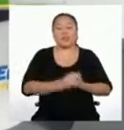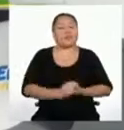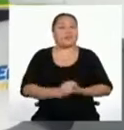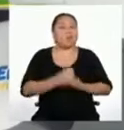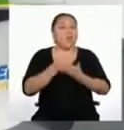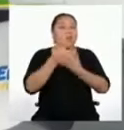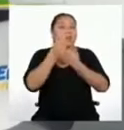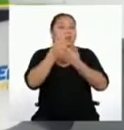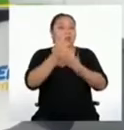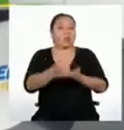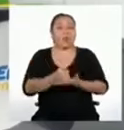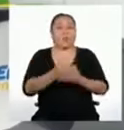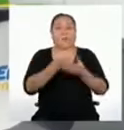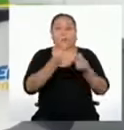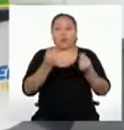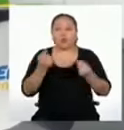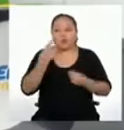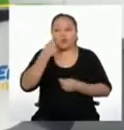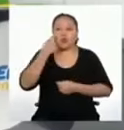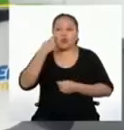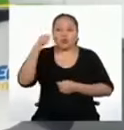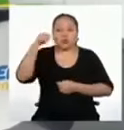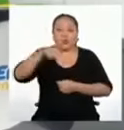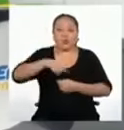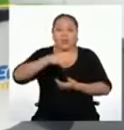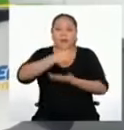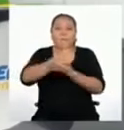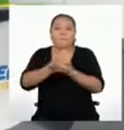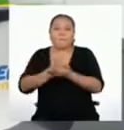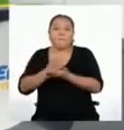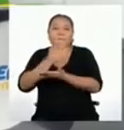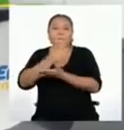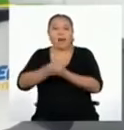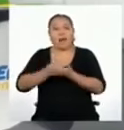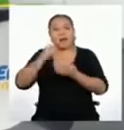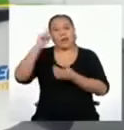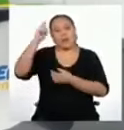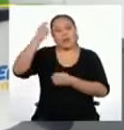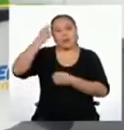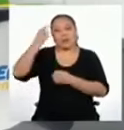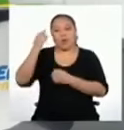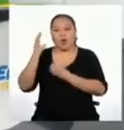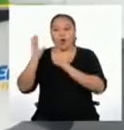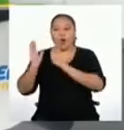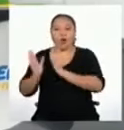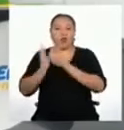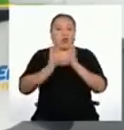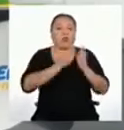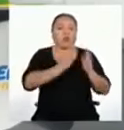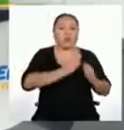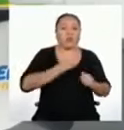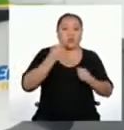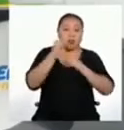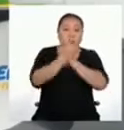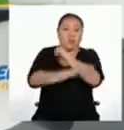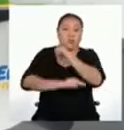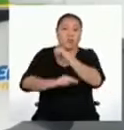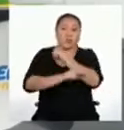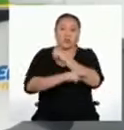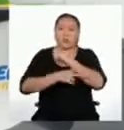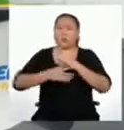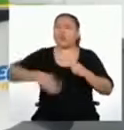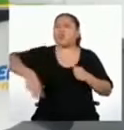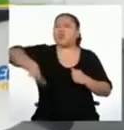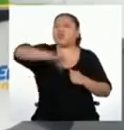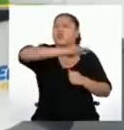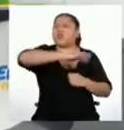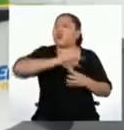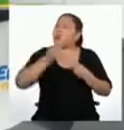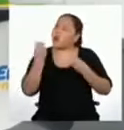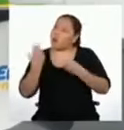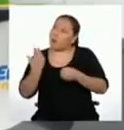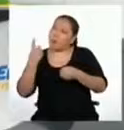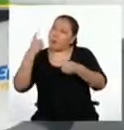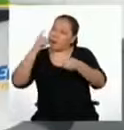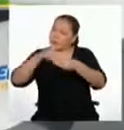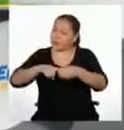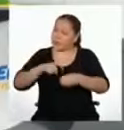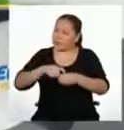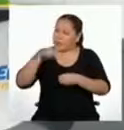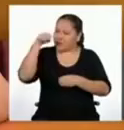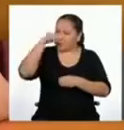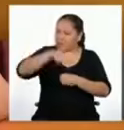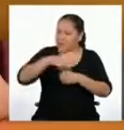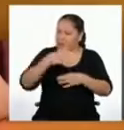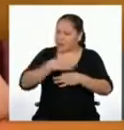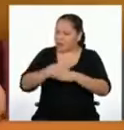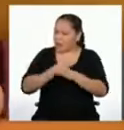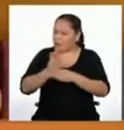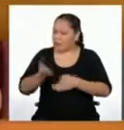mejor todos esos aspectos de la vida política, de la organización de nuestra nación. Pero nosotros, ¿cómo podemos ser partícipes de esta